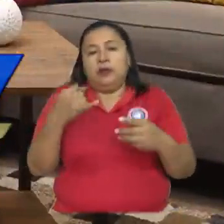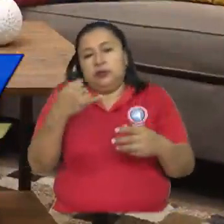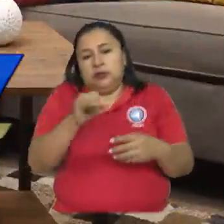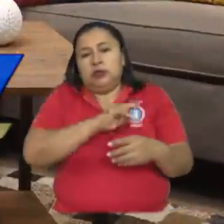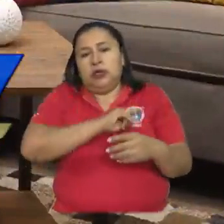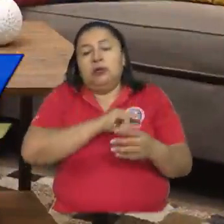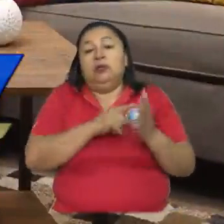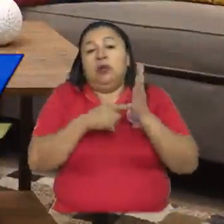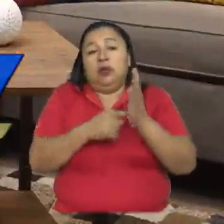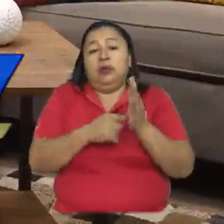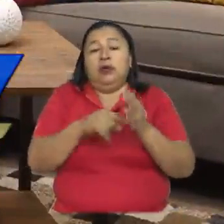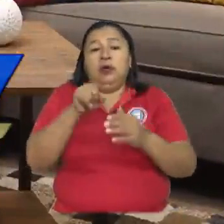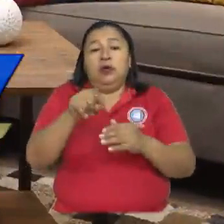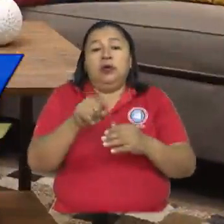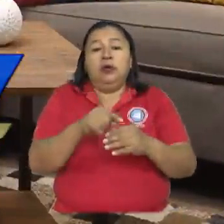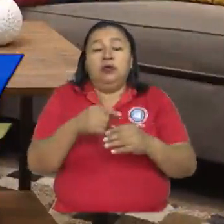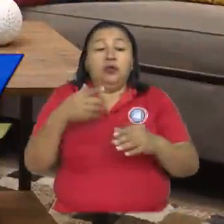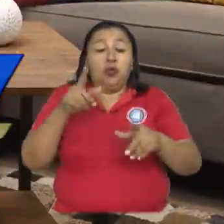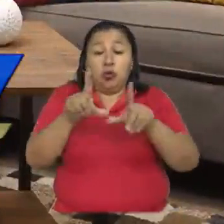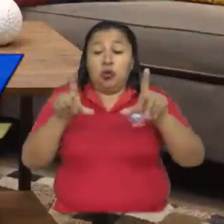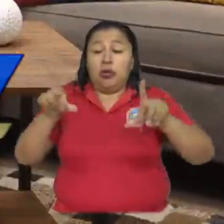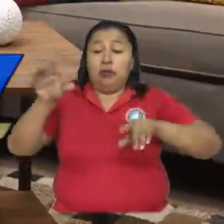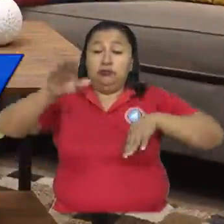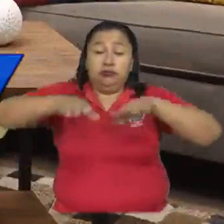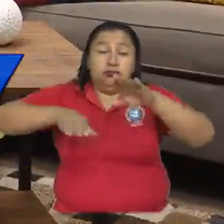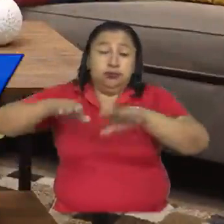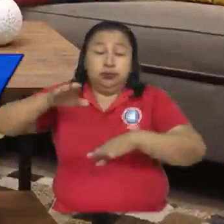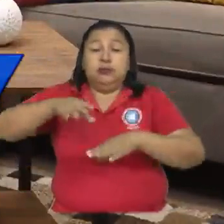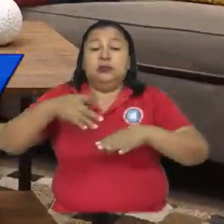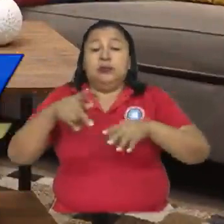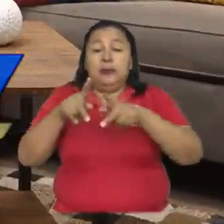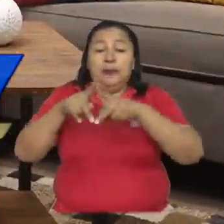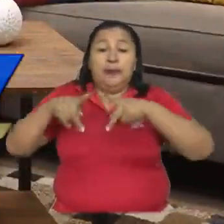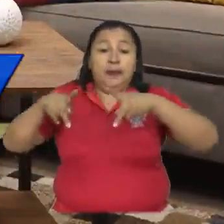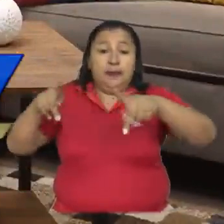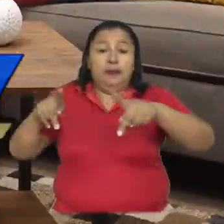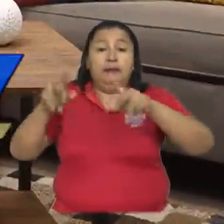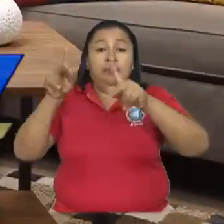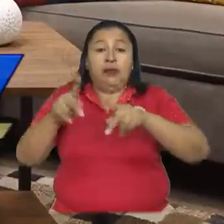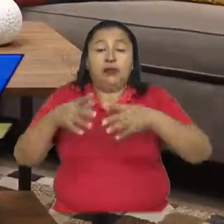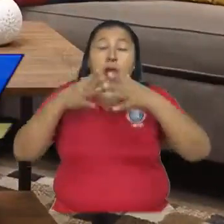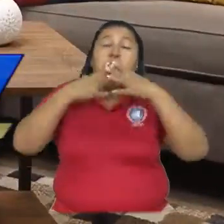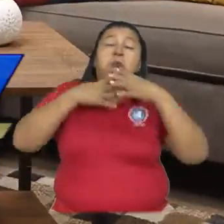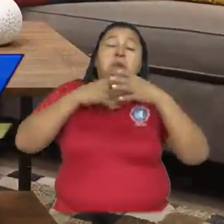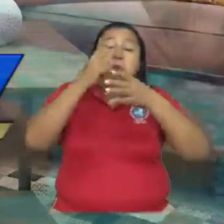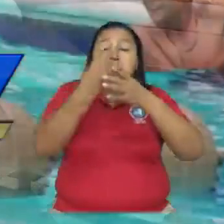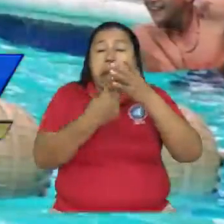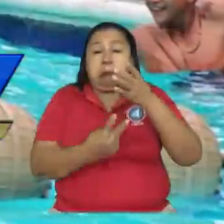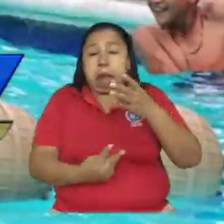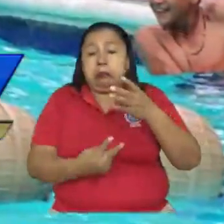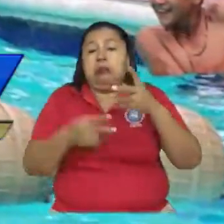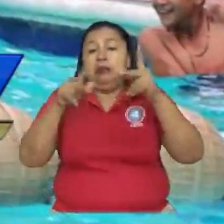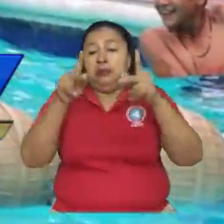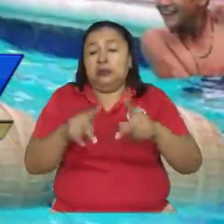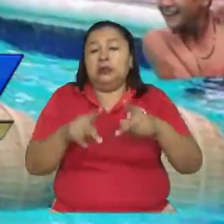en el caso de los balnearios y las playas, el tema de ahogados, de gente que también en algunos